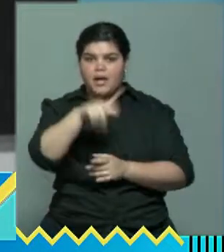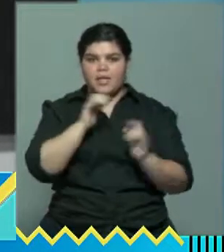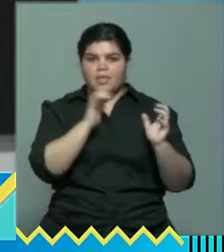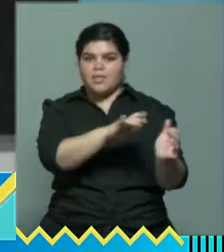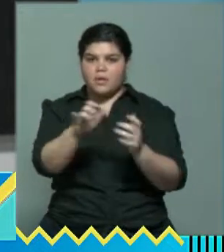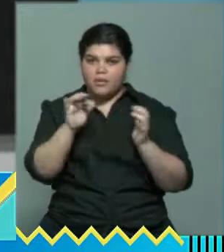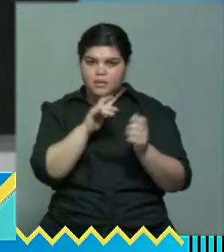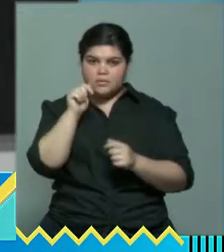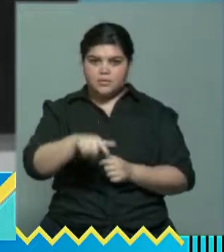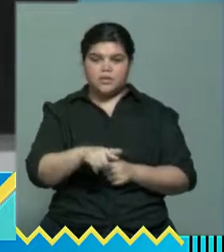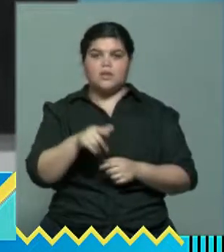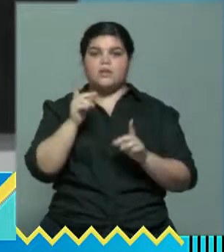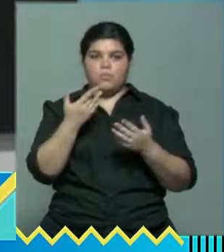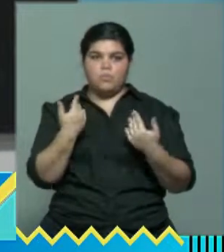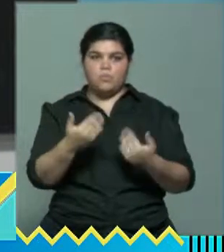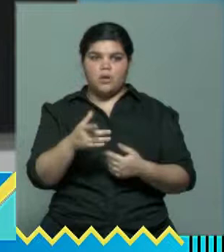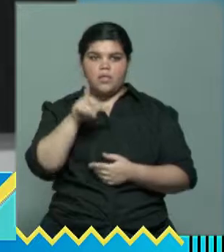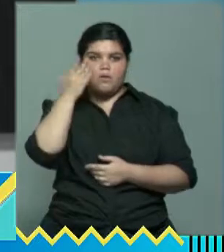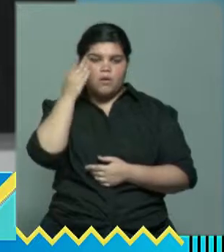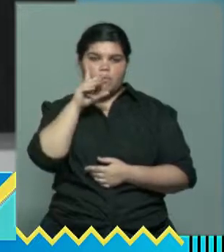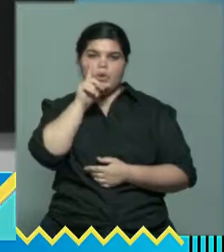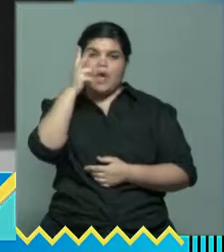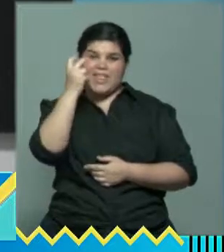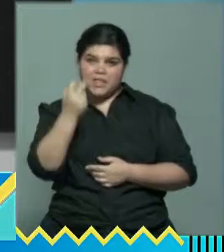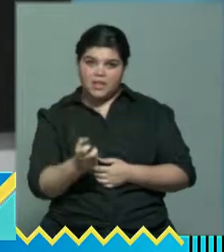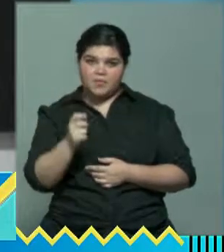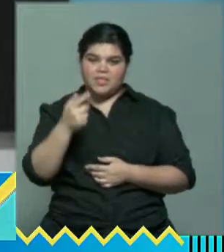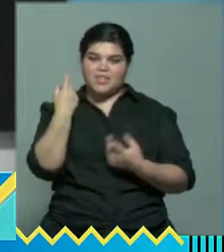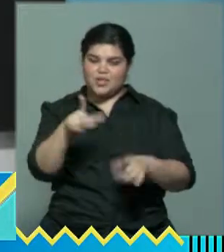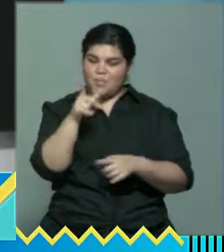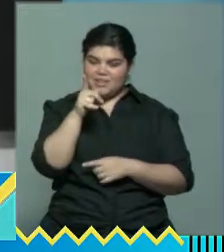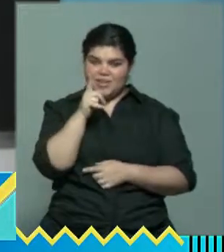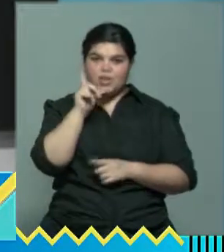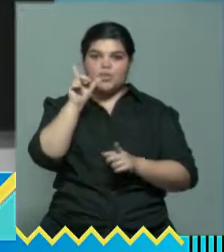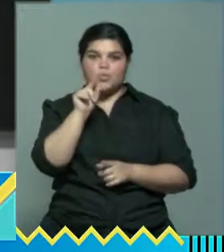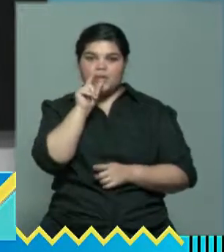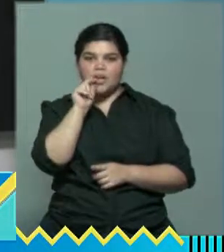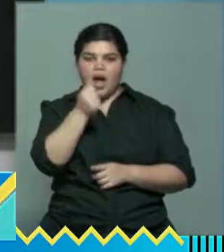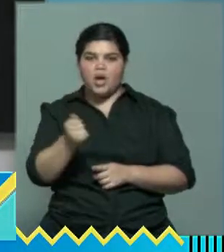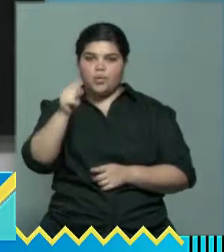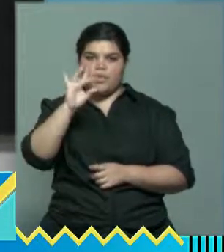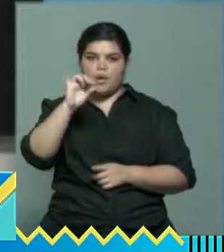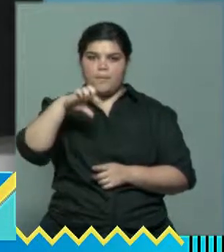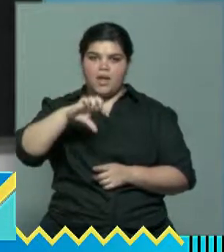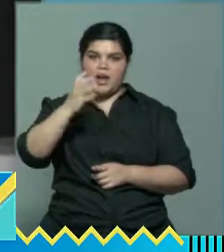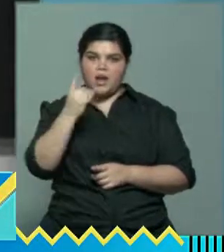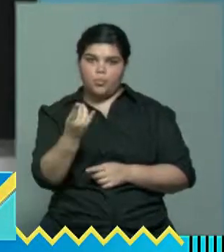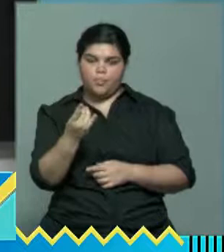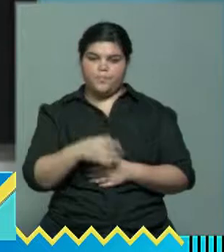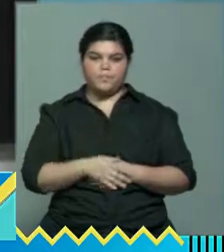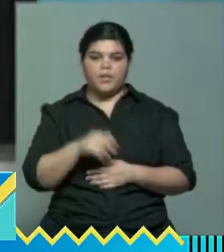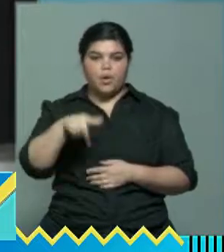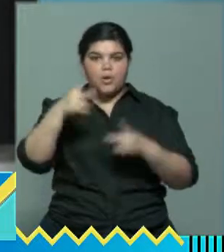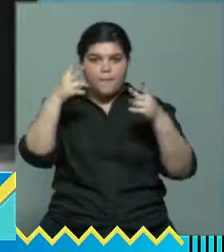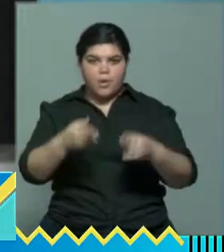sobre esto. Estamos en redes sociales, en Facebook y en Instagram como Distintos Parecidos, en Twitter @dpsenalu. Vamos a